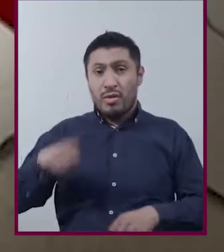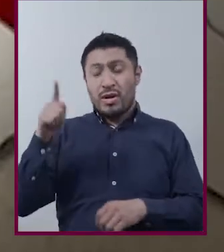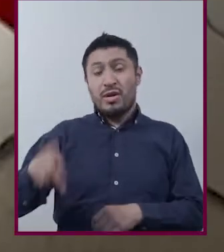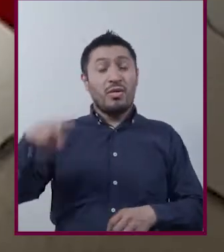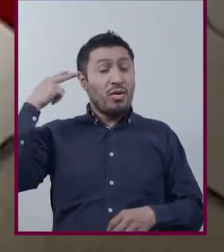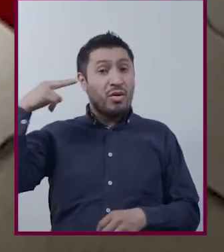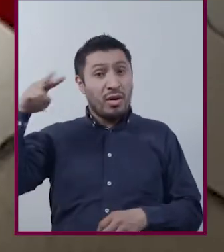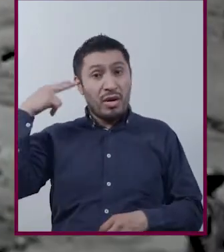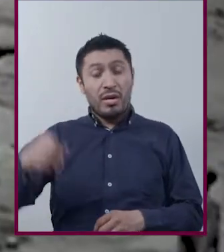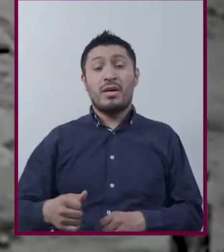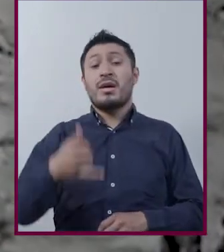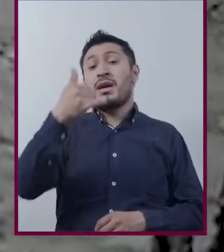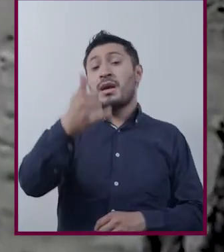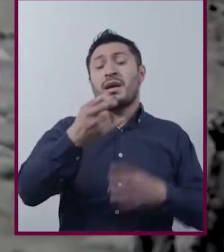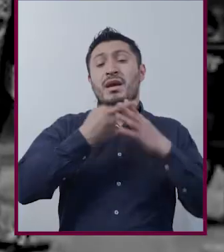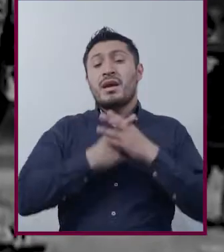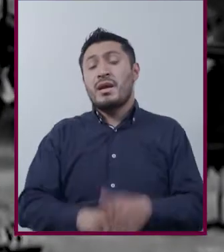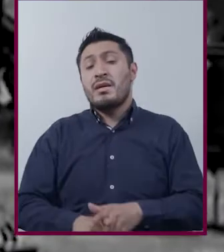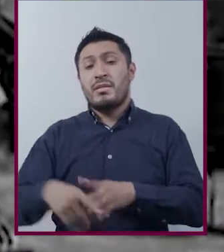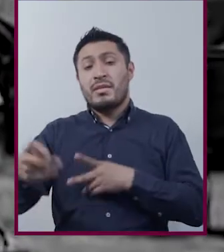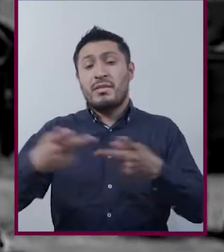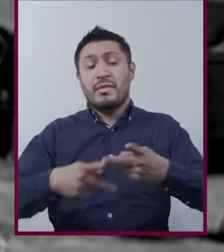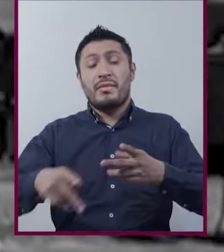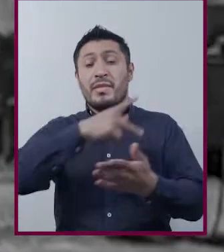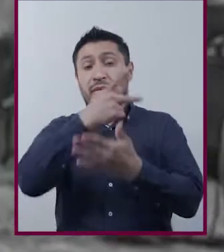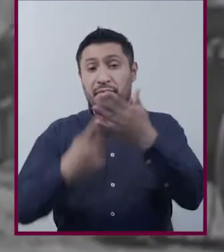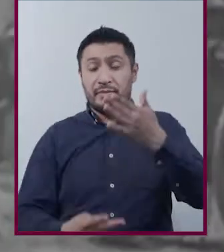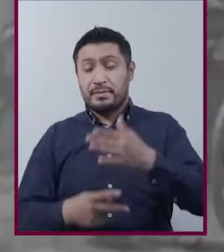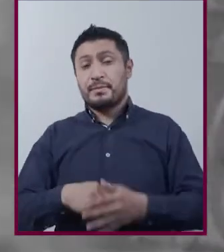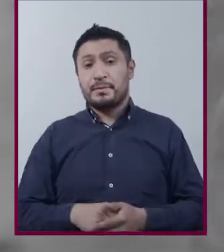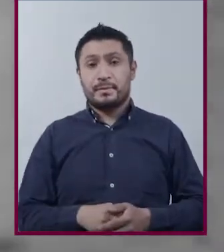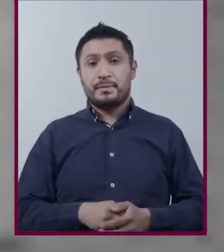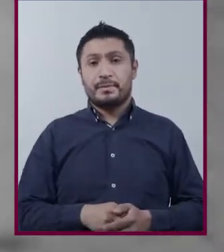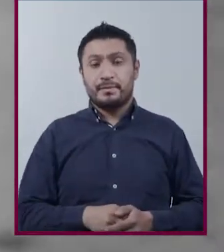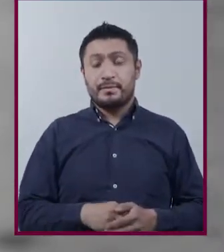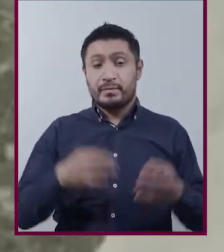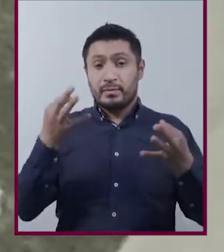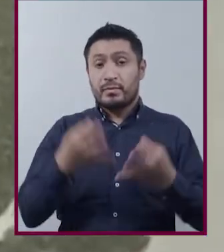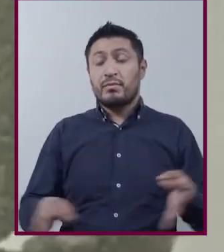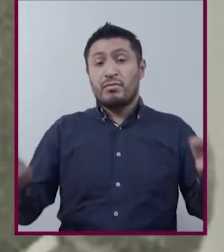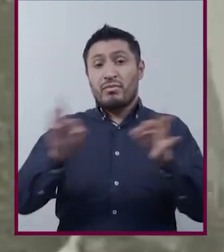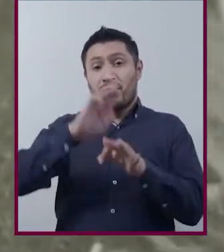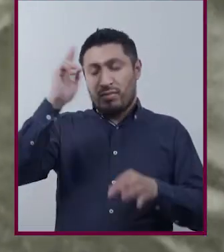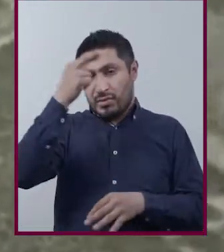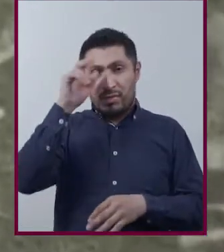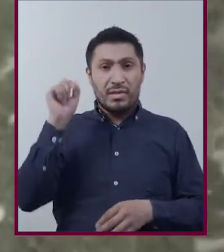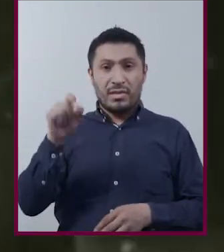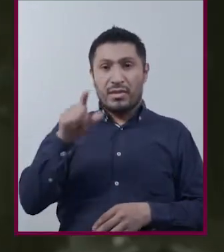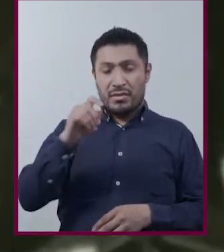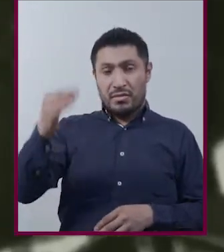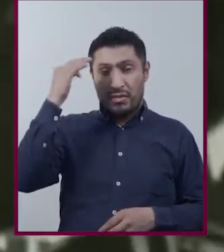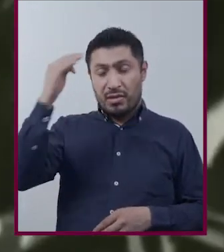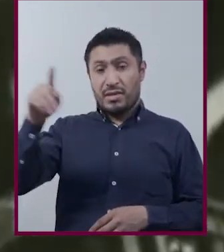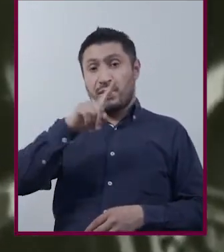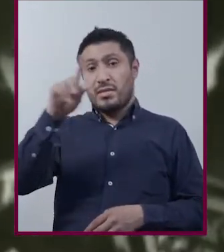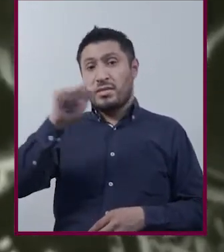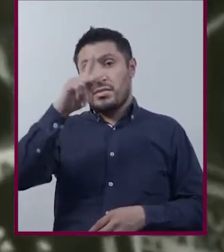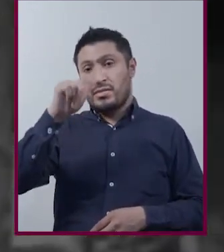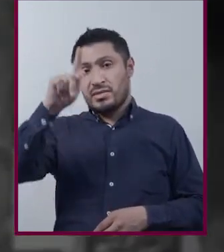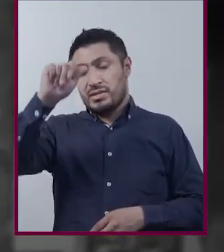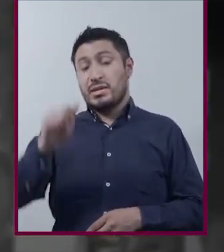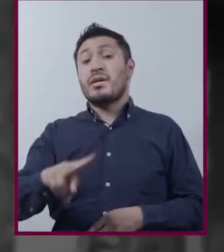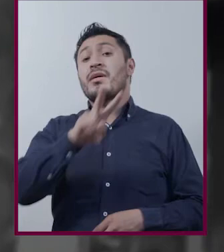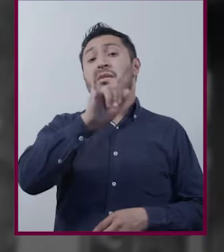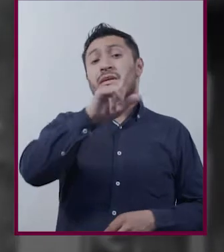de Veracruz y comenzó a preparar su estrategia. Cabe resaltar que hasta ese momento Zapata y Villa no se